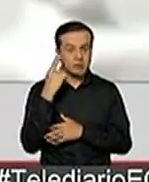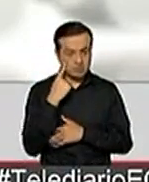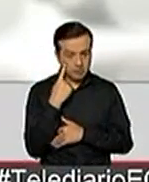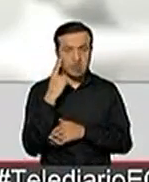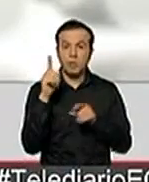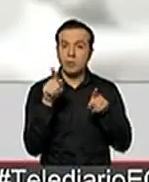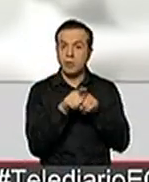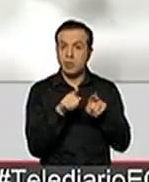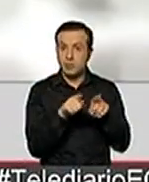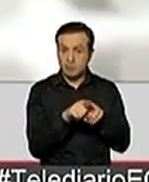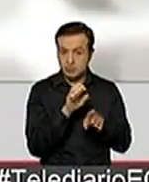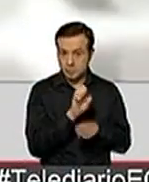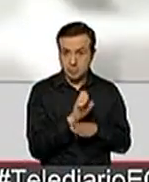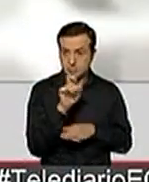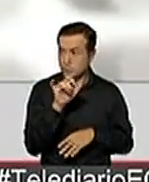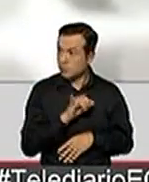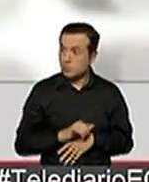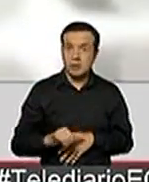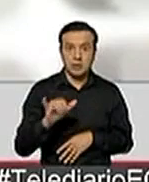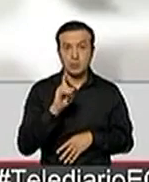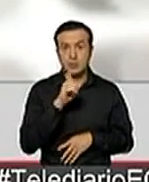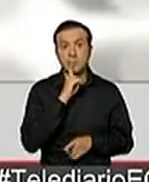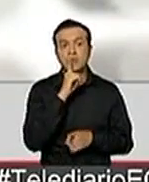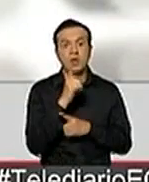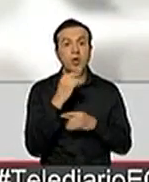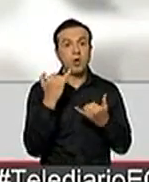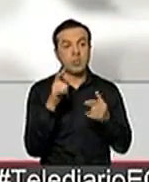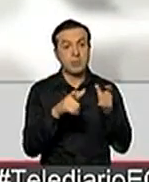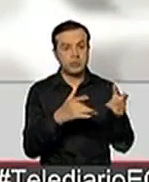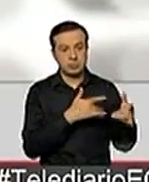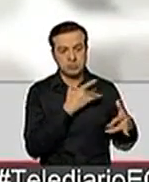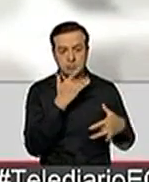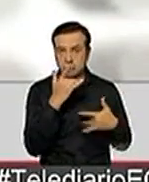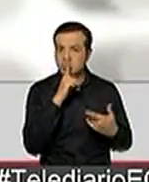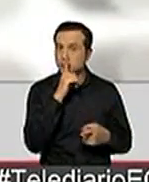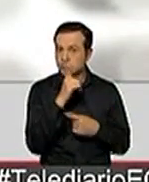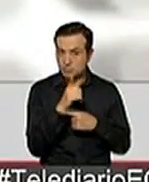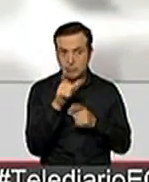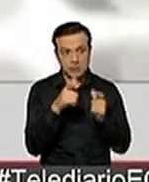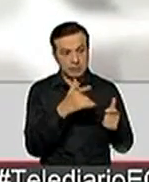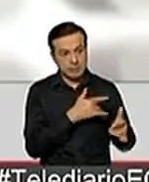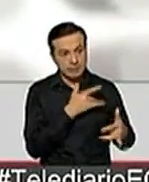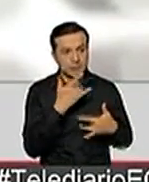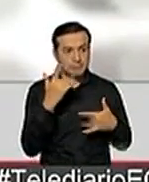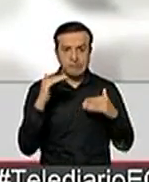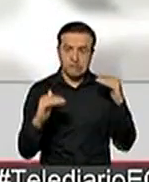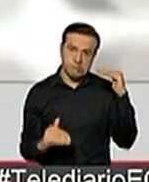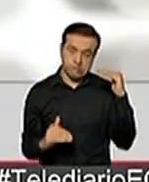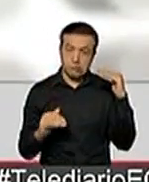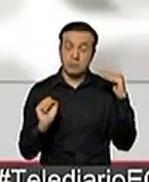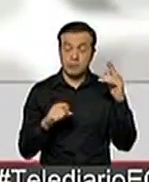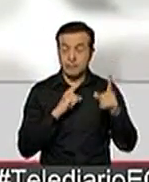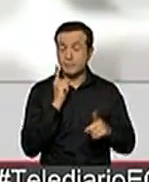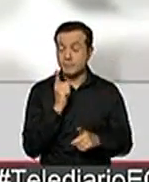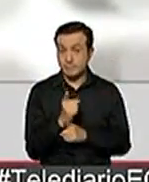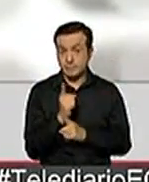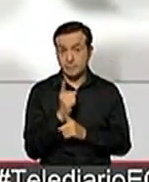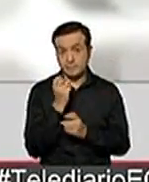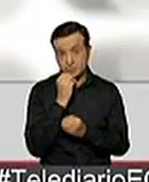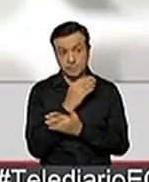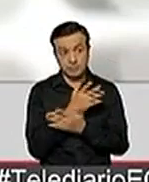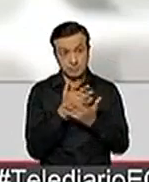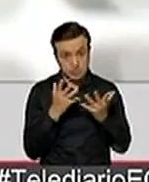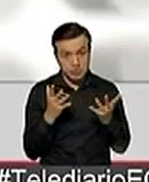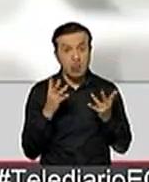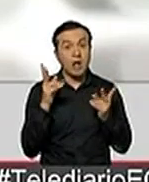lo propio lo que está pasando en el Ecuador. Hay que decir por su nombre que existe un descontento. Hay que decir por su nombre que existe una desigualdad. Y también hay que decir por su nombre